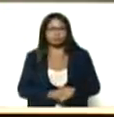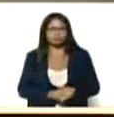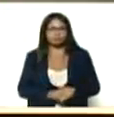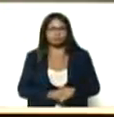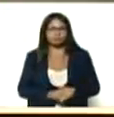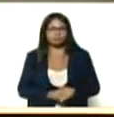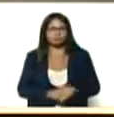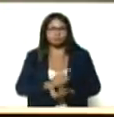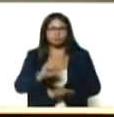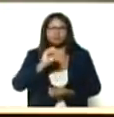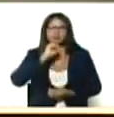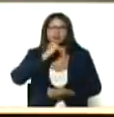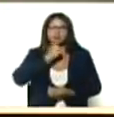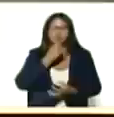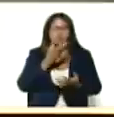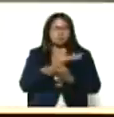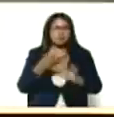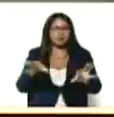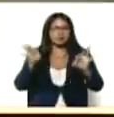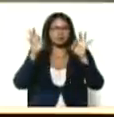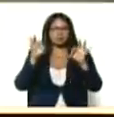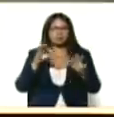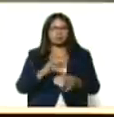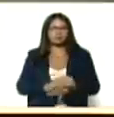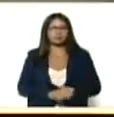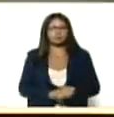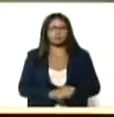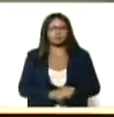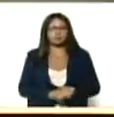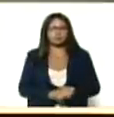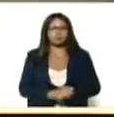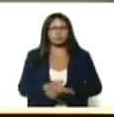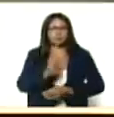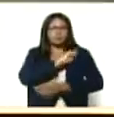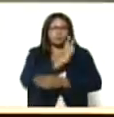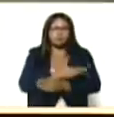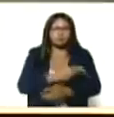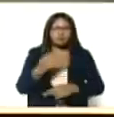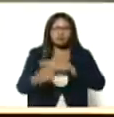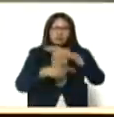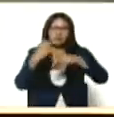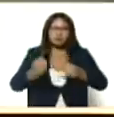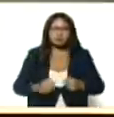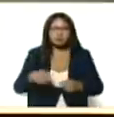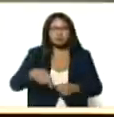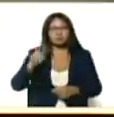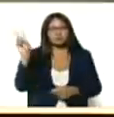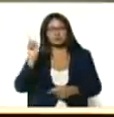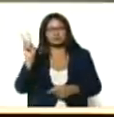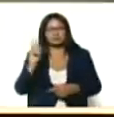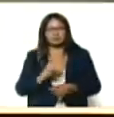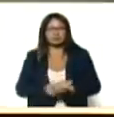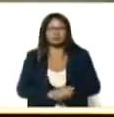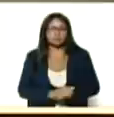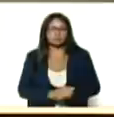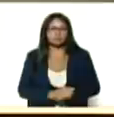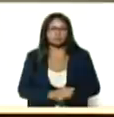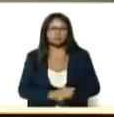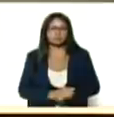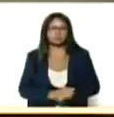Ese es el secreto del éxito de las fuerzas revolucionarias en Venezuela. Y